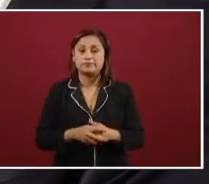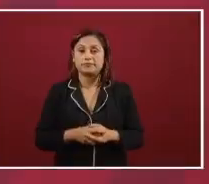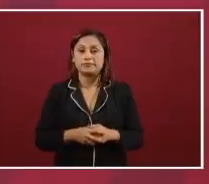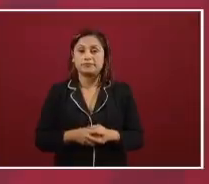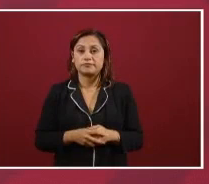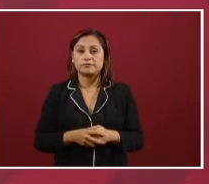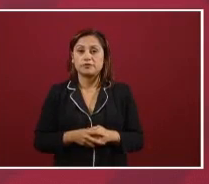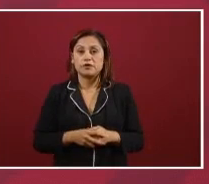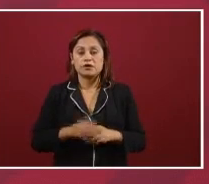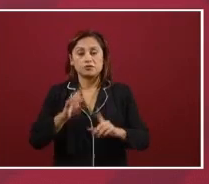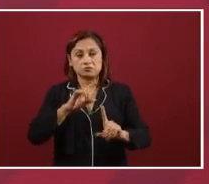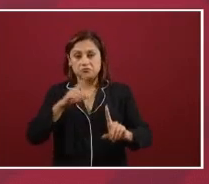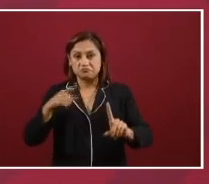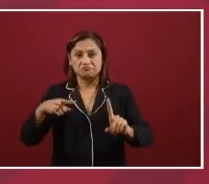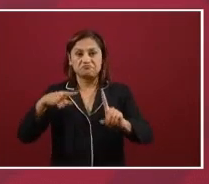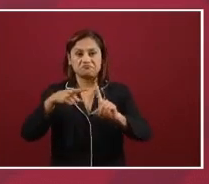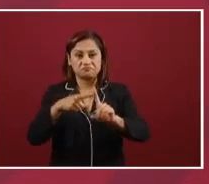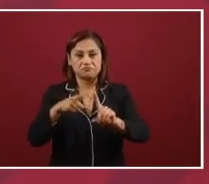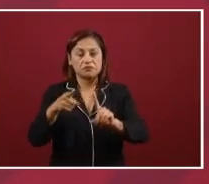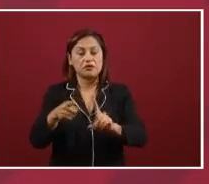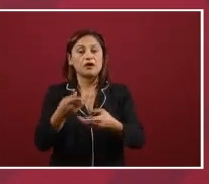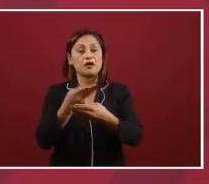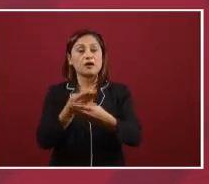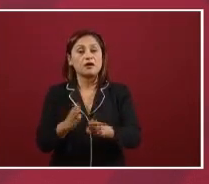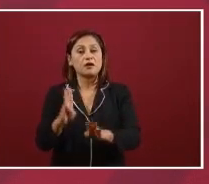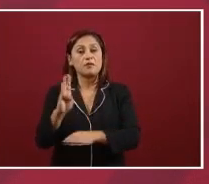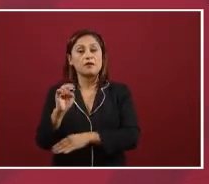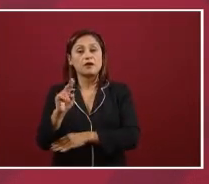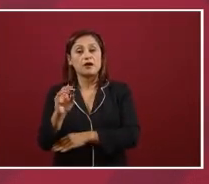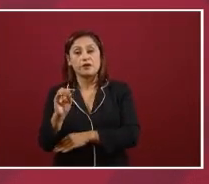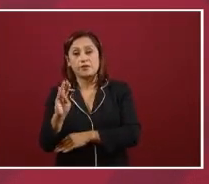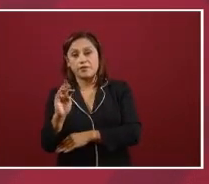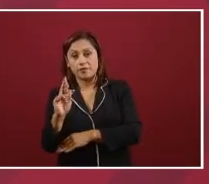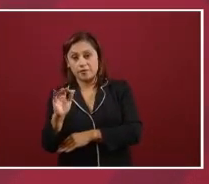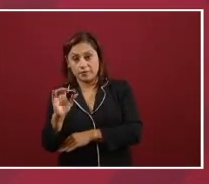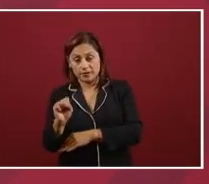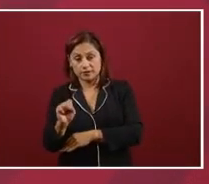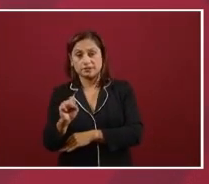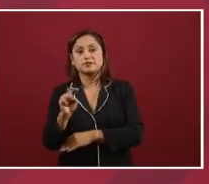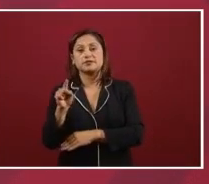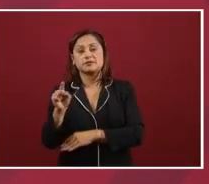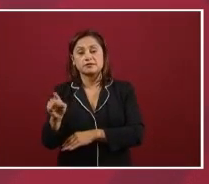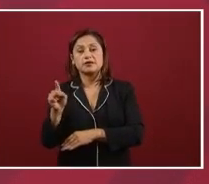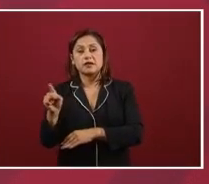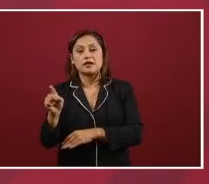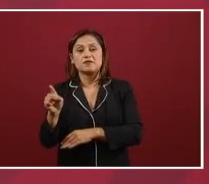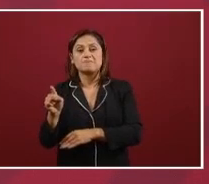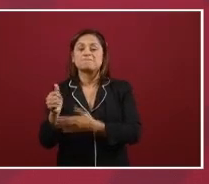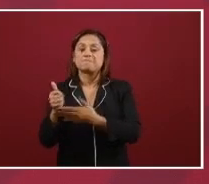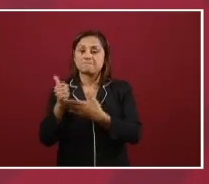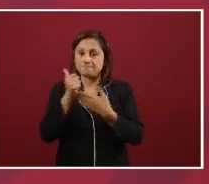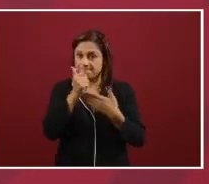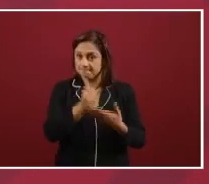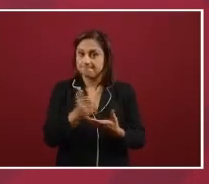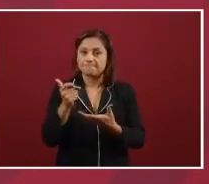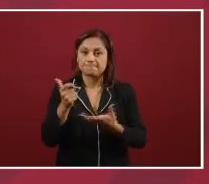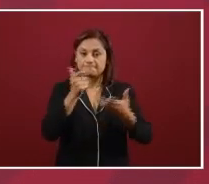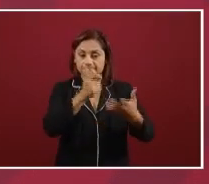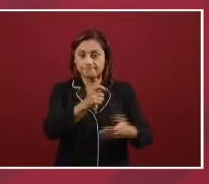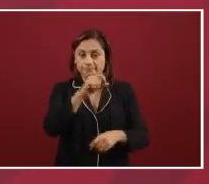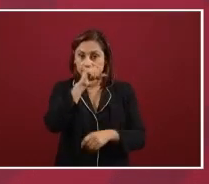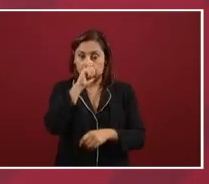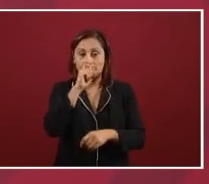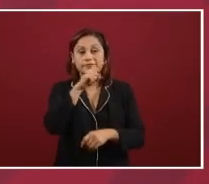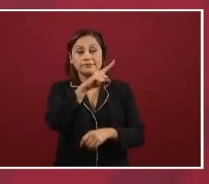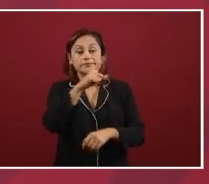este propósito, Banobras, y se tiene buena comunicación con el gobierno de